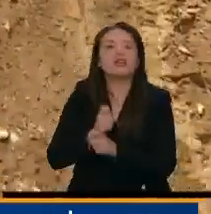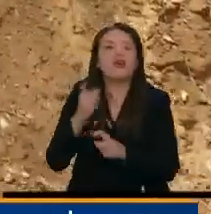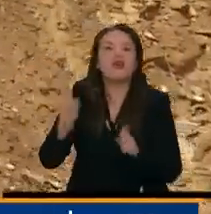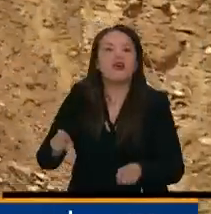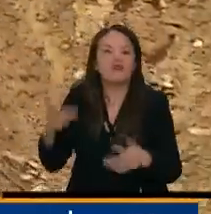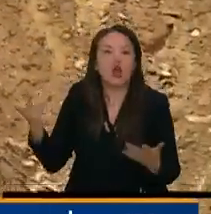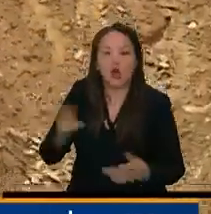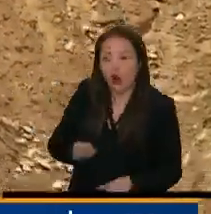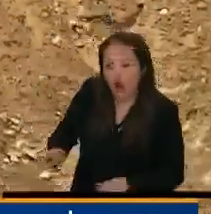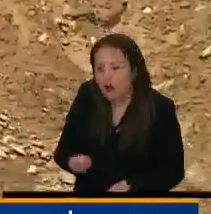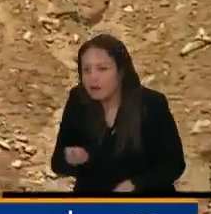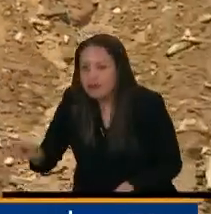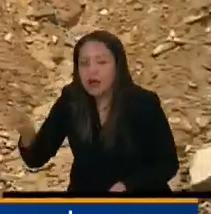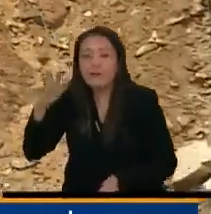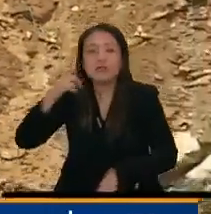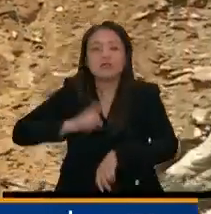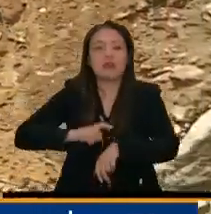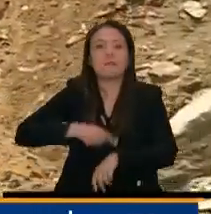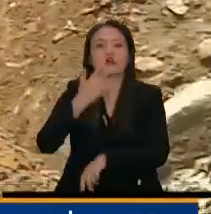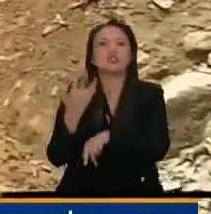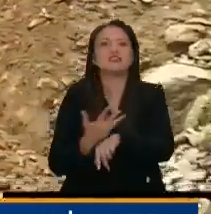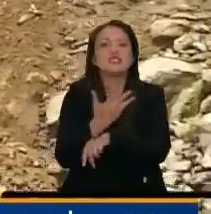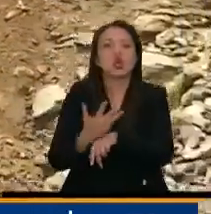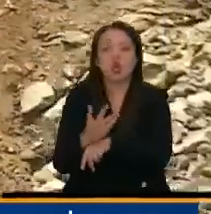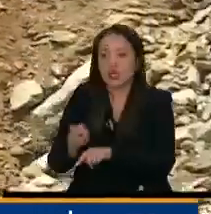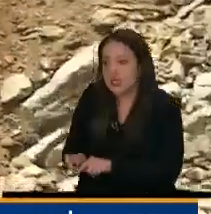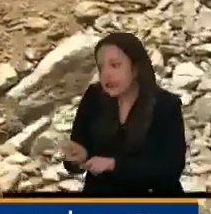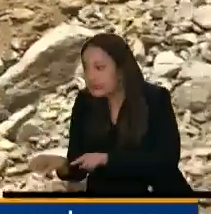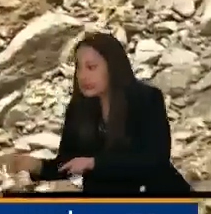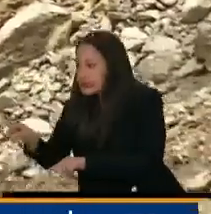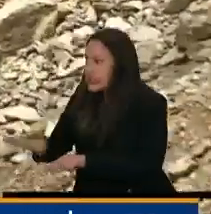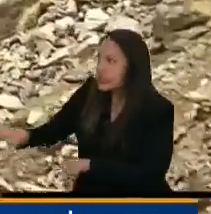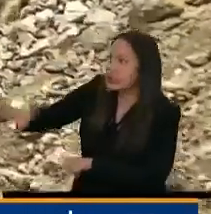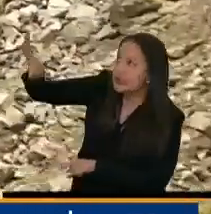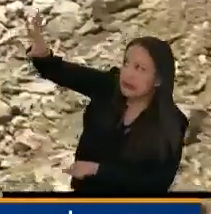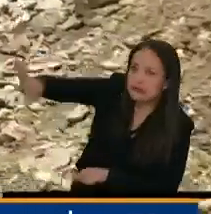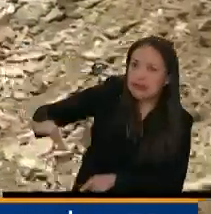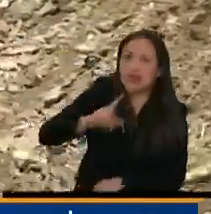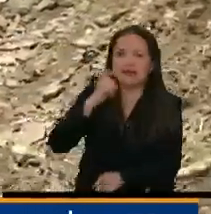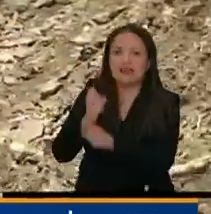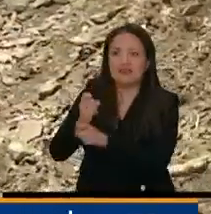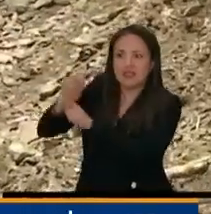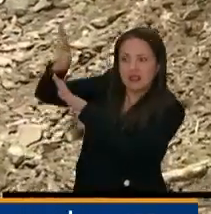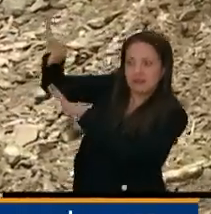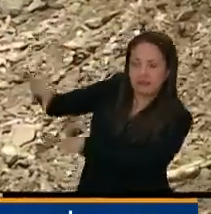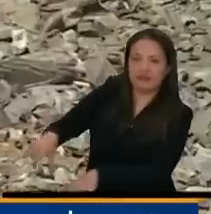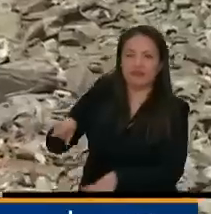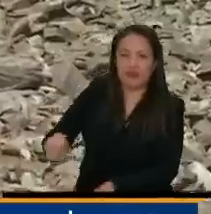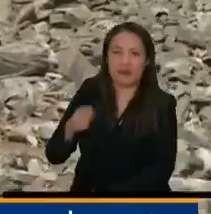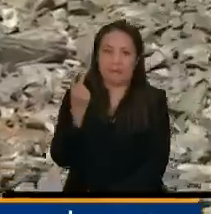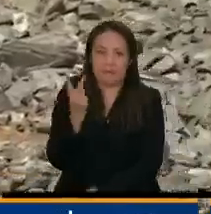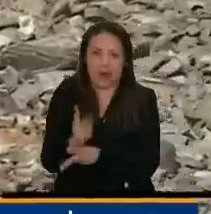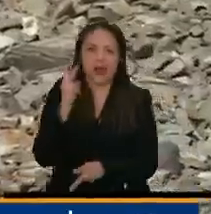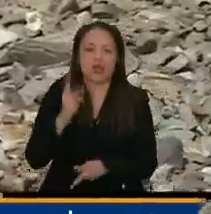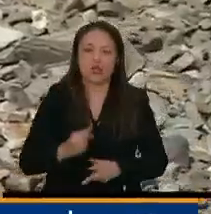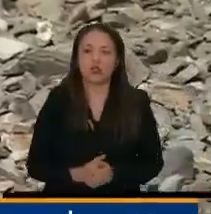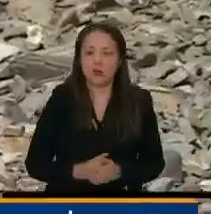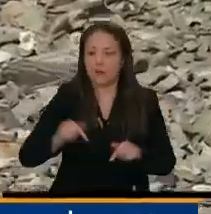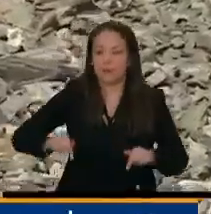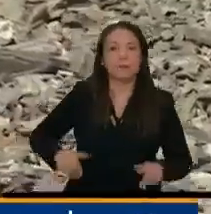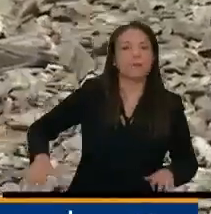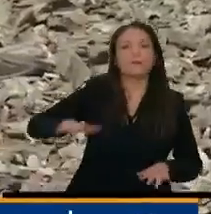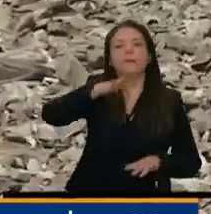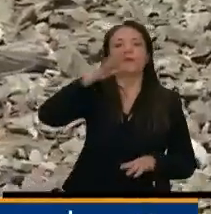en aproximadamente 5 horas por sitios críticos y atravesando peligrosos derrumbes. Estamos aquí en la